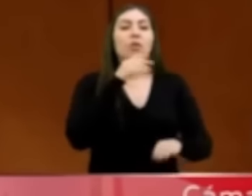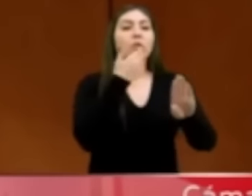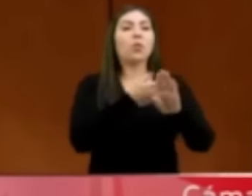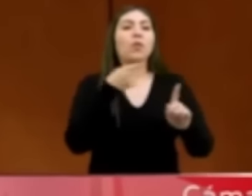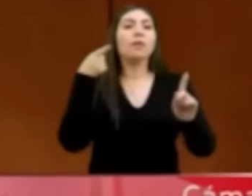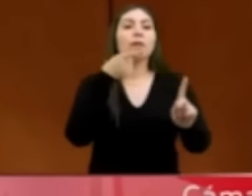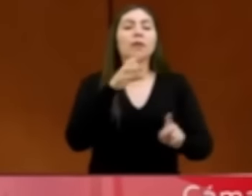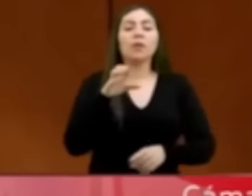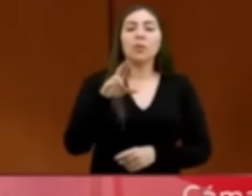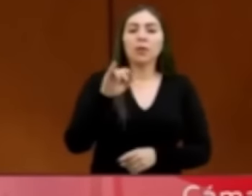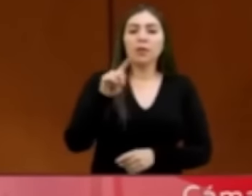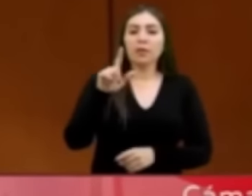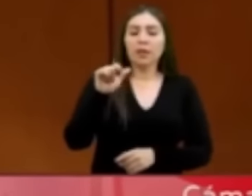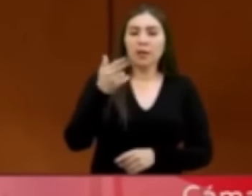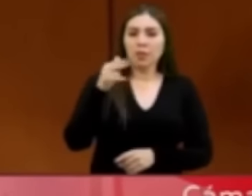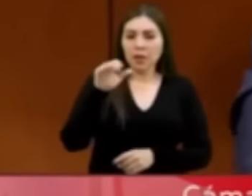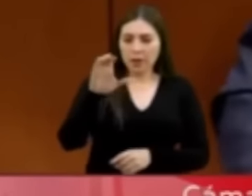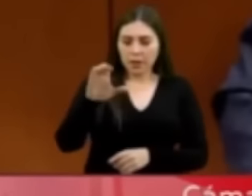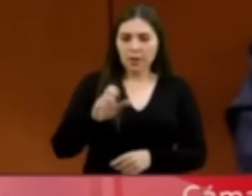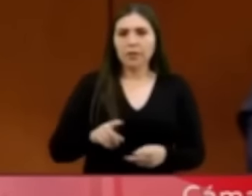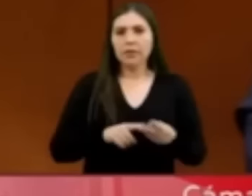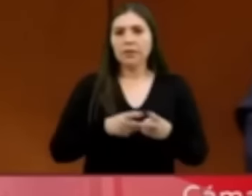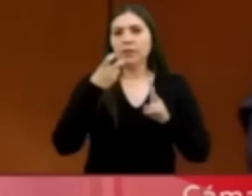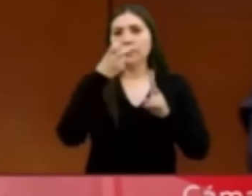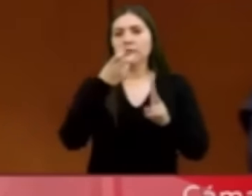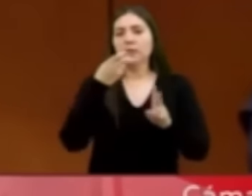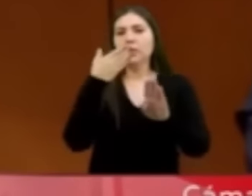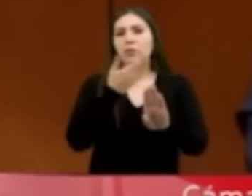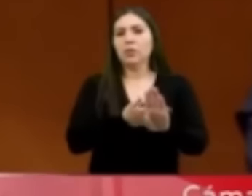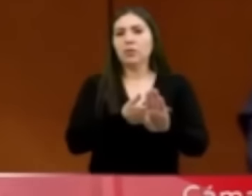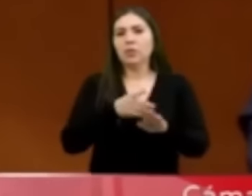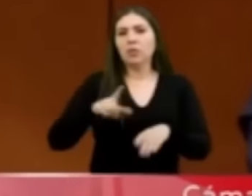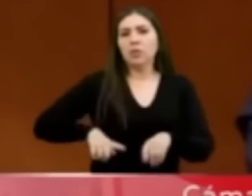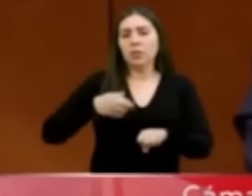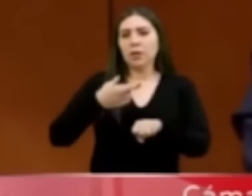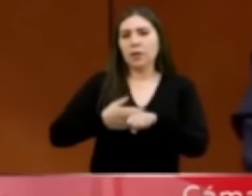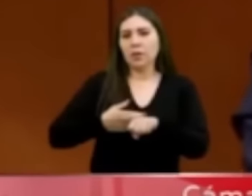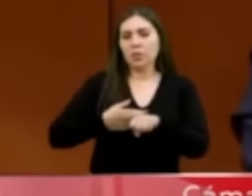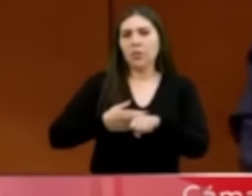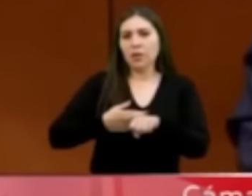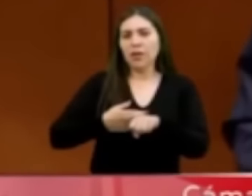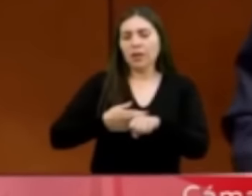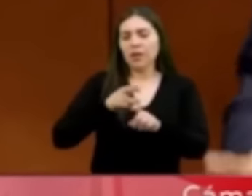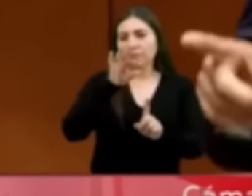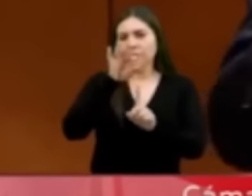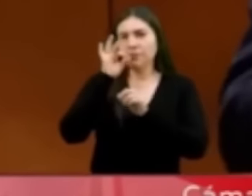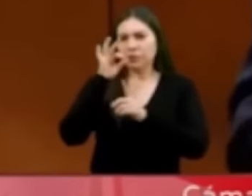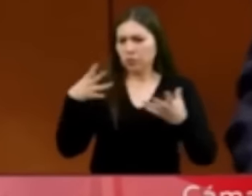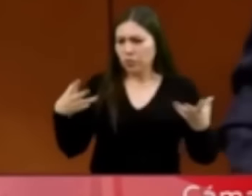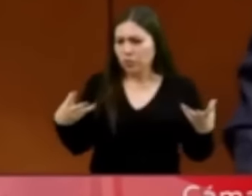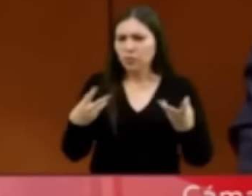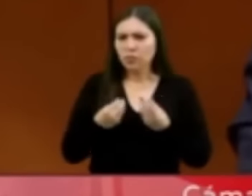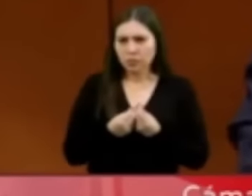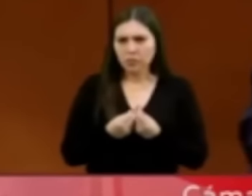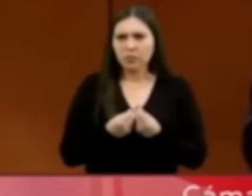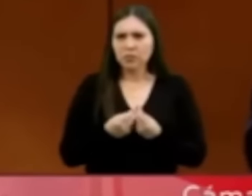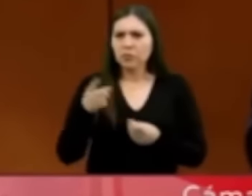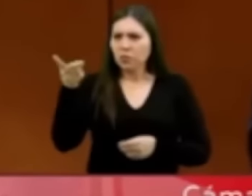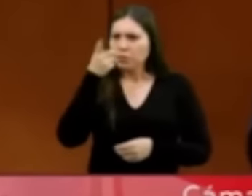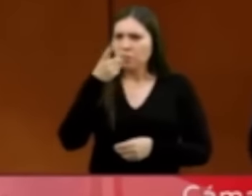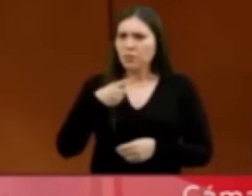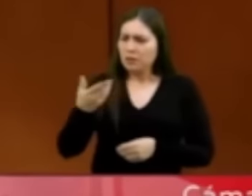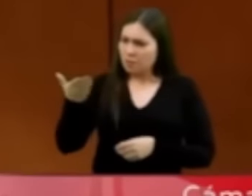a señalar a la hoy gobernadora electa, juntos, que tú me dijiste, vamos a la parroquia, vas a ver qué